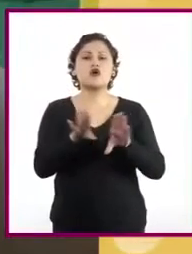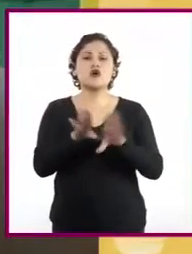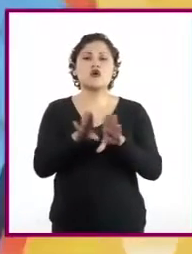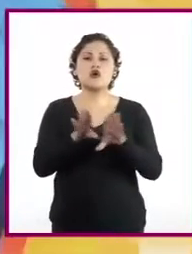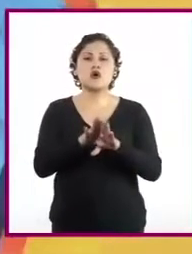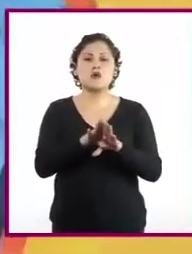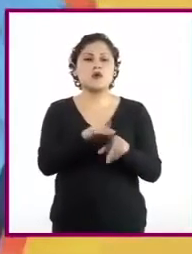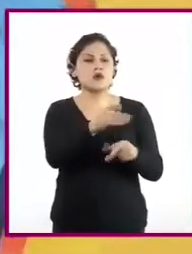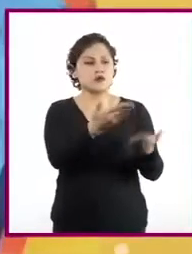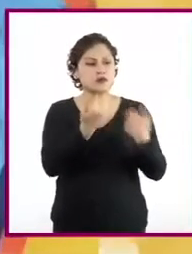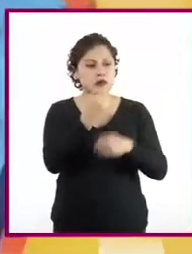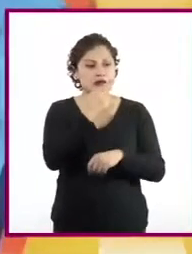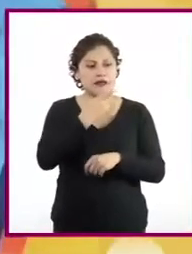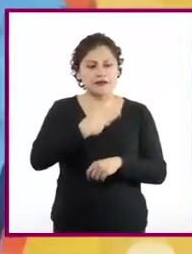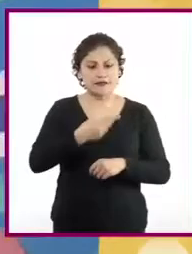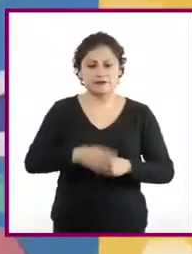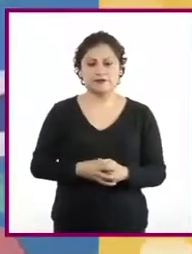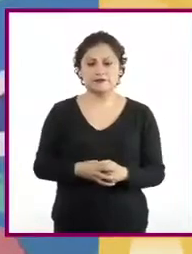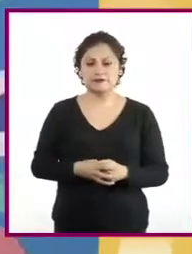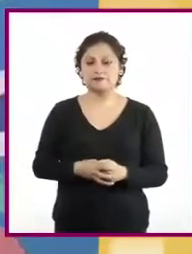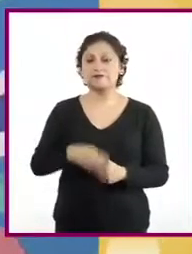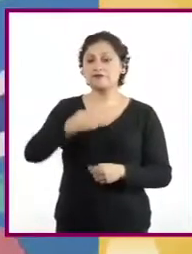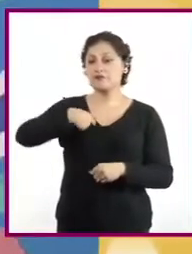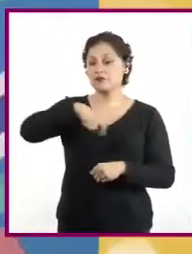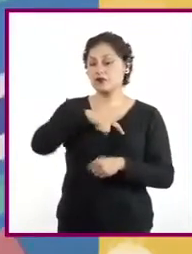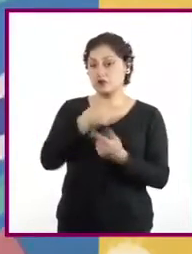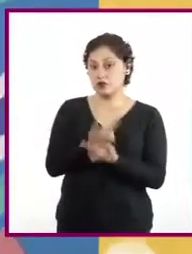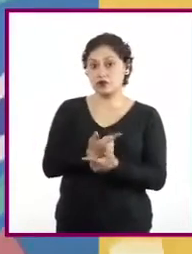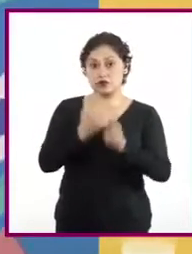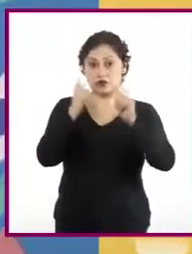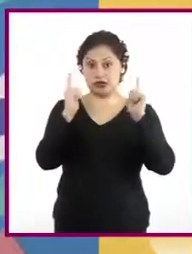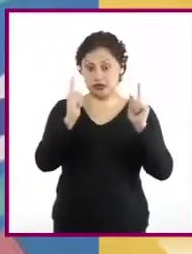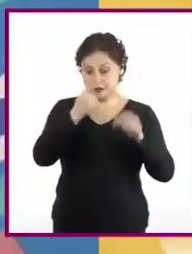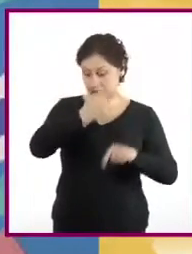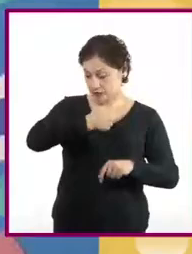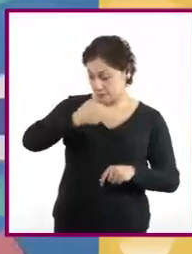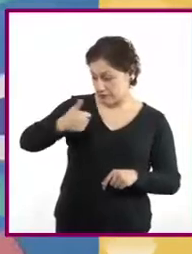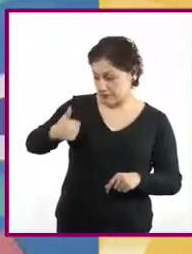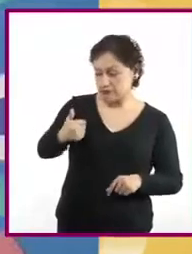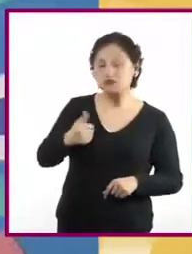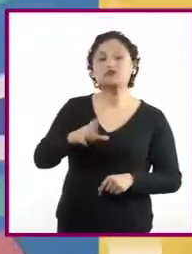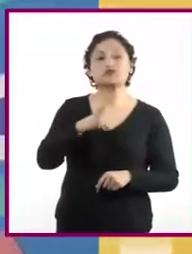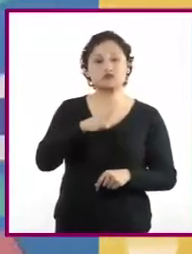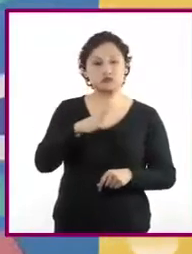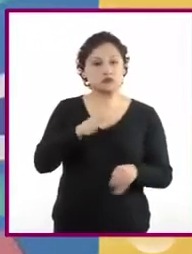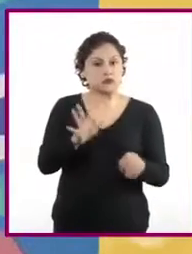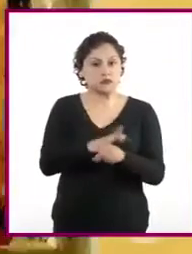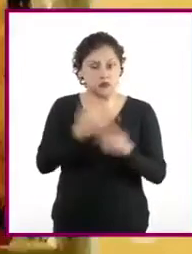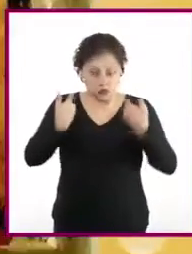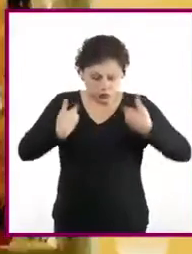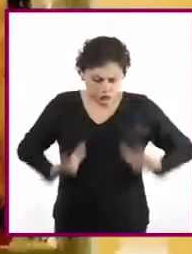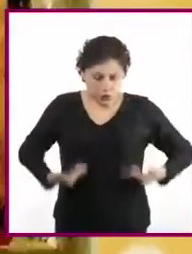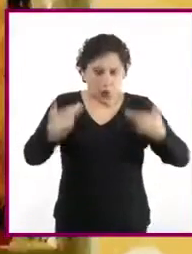¿Quién me la quiere contestar? Son libertades que tenemos cada uno de nosotros por el simple hecho de ser seres